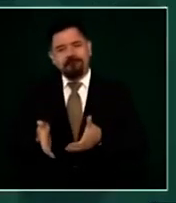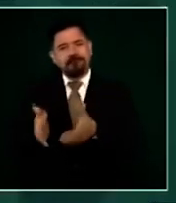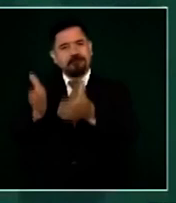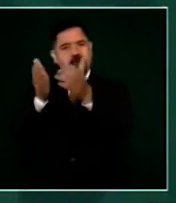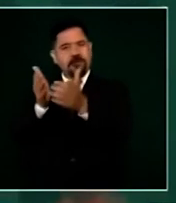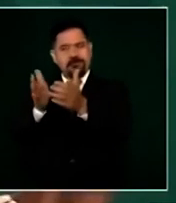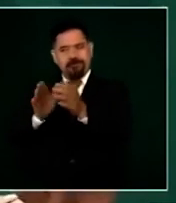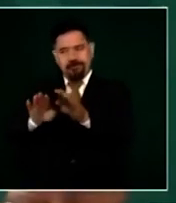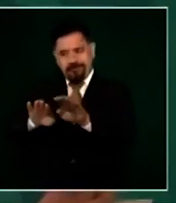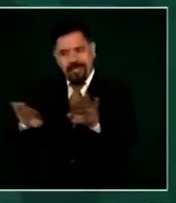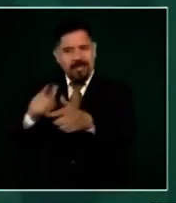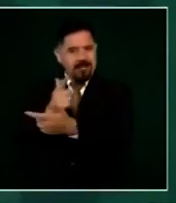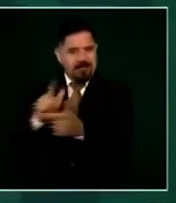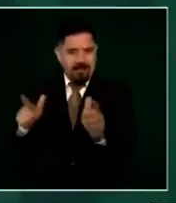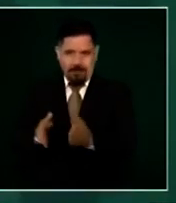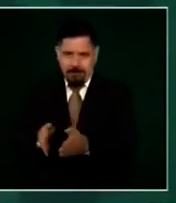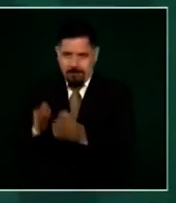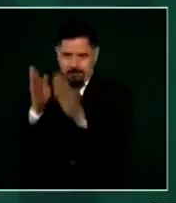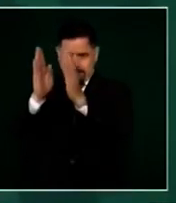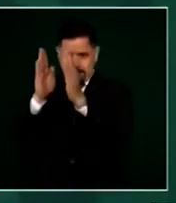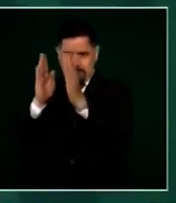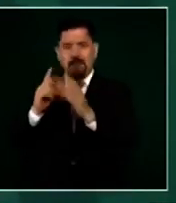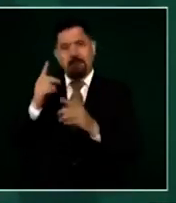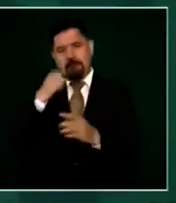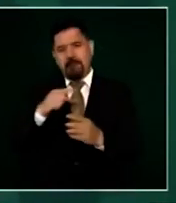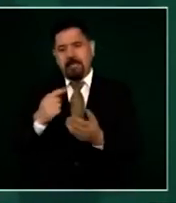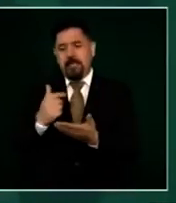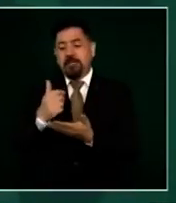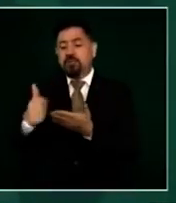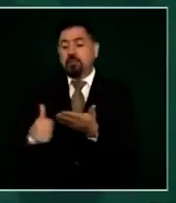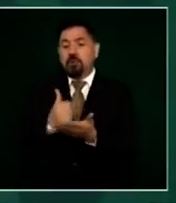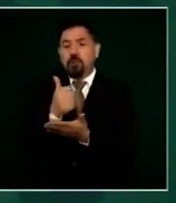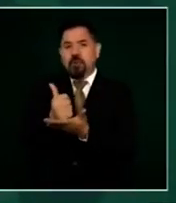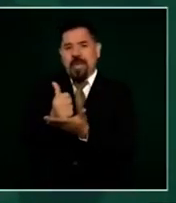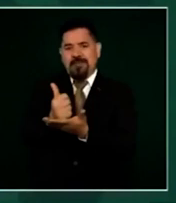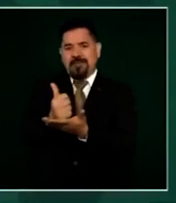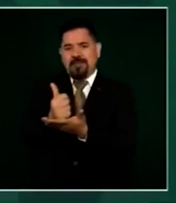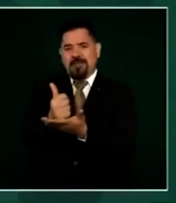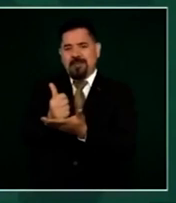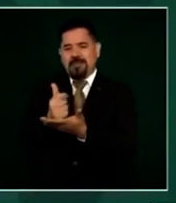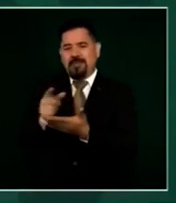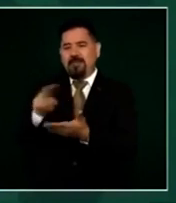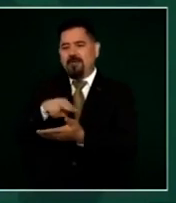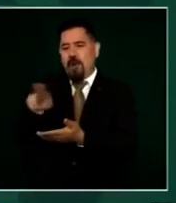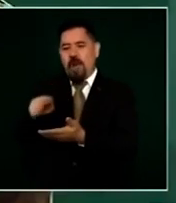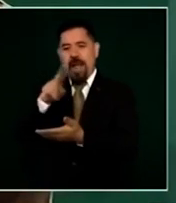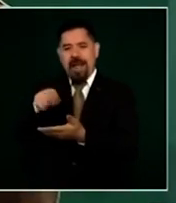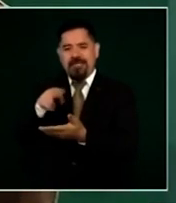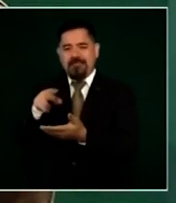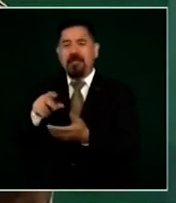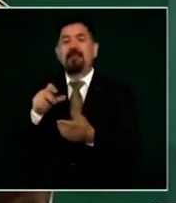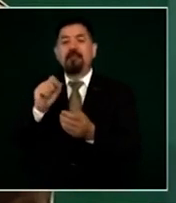Se va a recuperar toda la ciudad de Nogales, se va a crear una